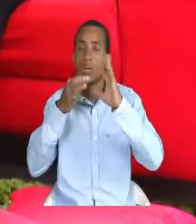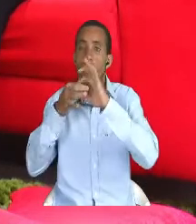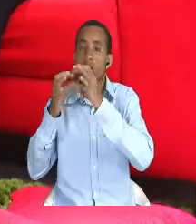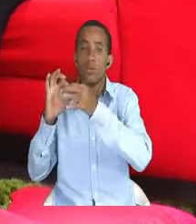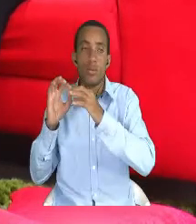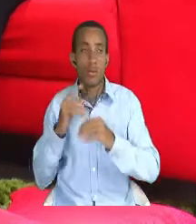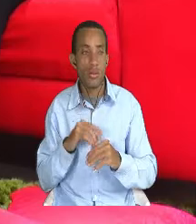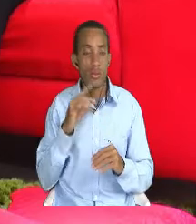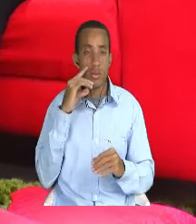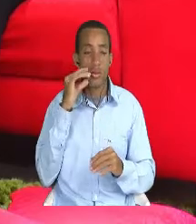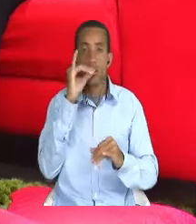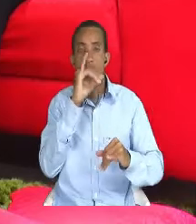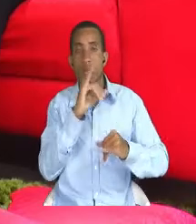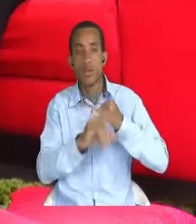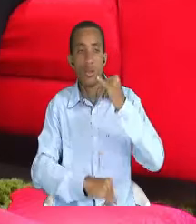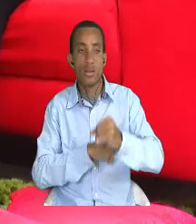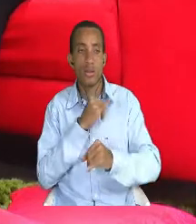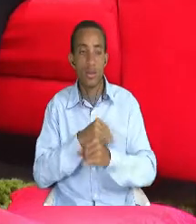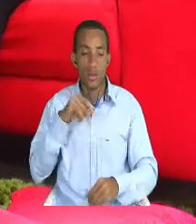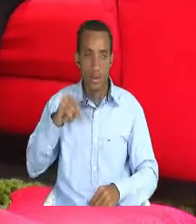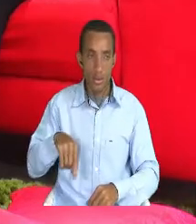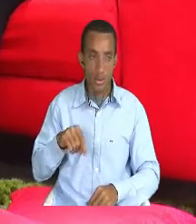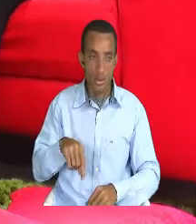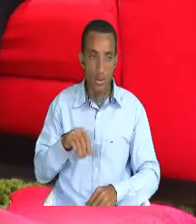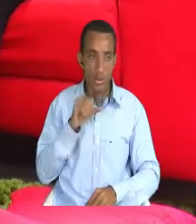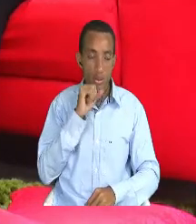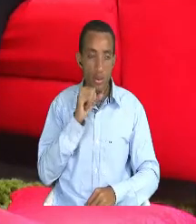que nosotros queremos apuntar es que atletas de aquí de Barranca,